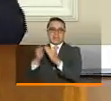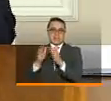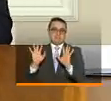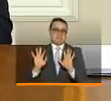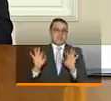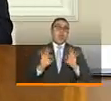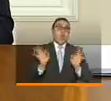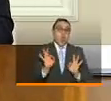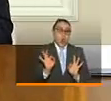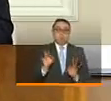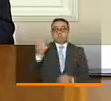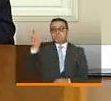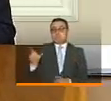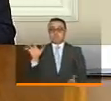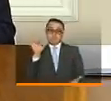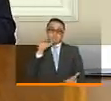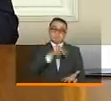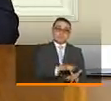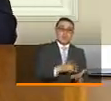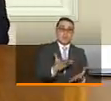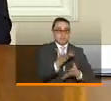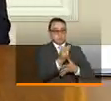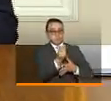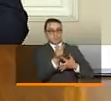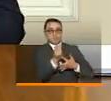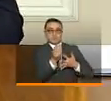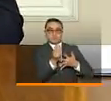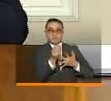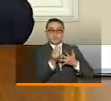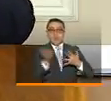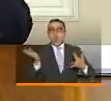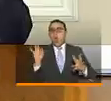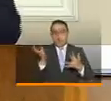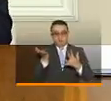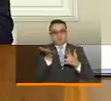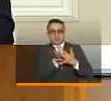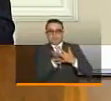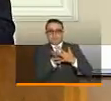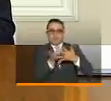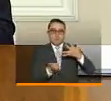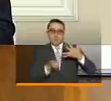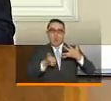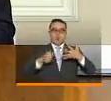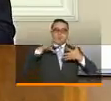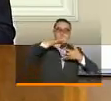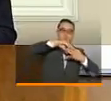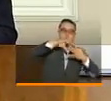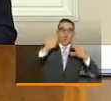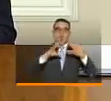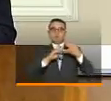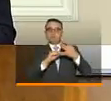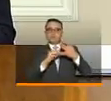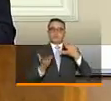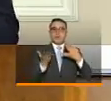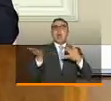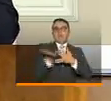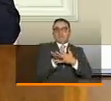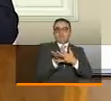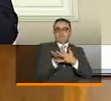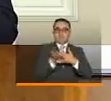dentro de los ciclos, dentro de las etapas, las fases, porque así tenemos más orden en la distribución. Pero me gustaría, ministro